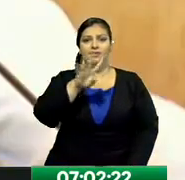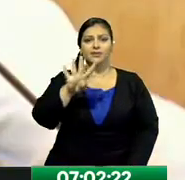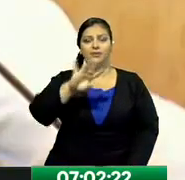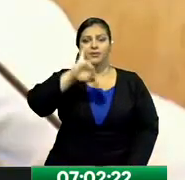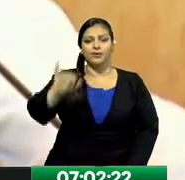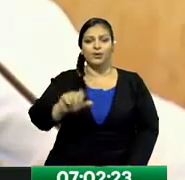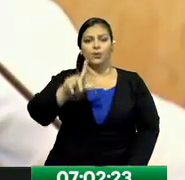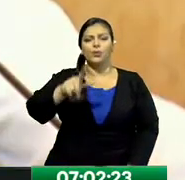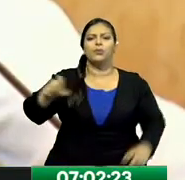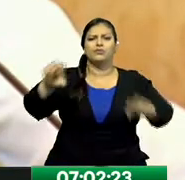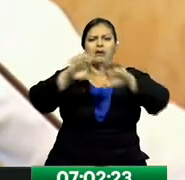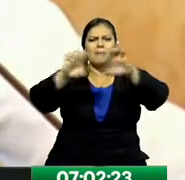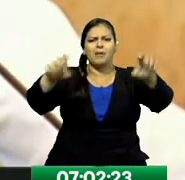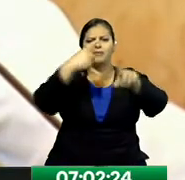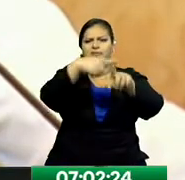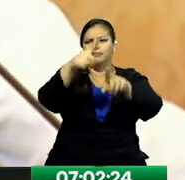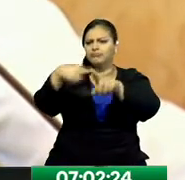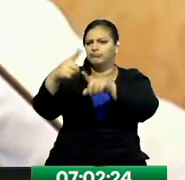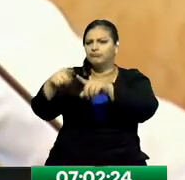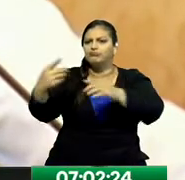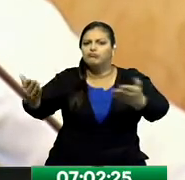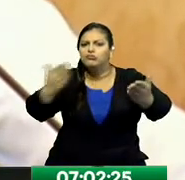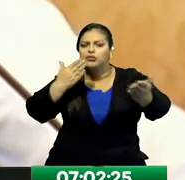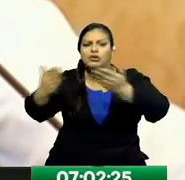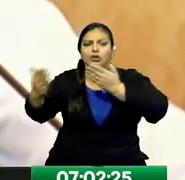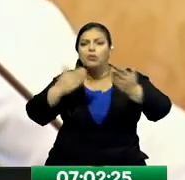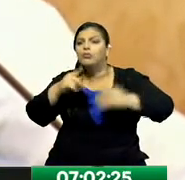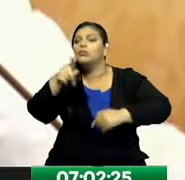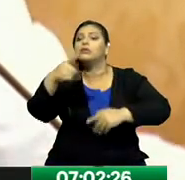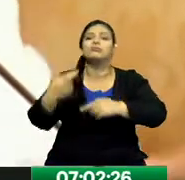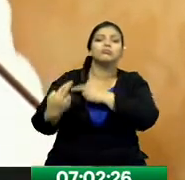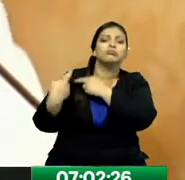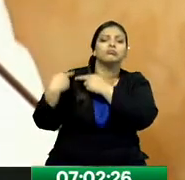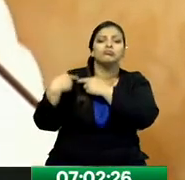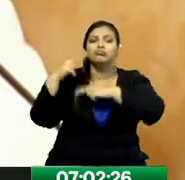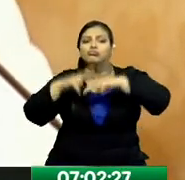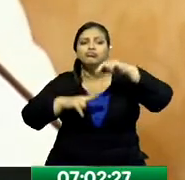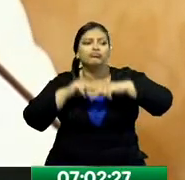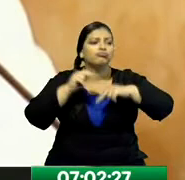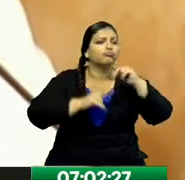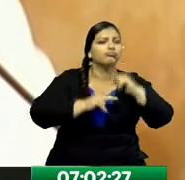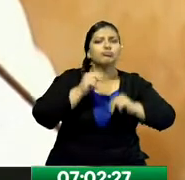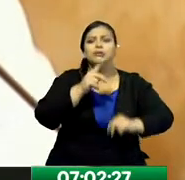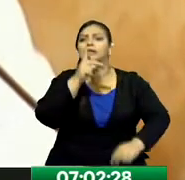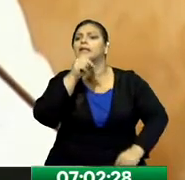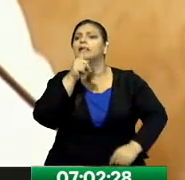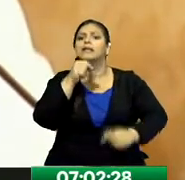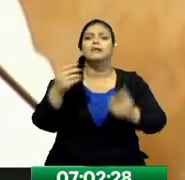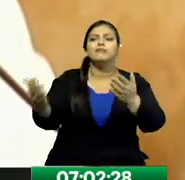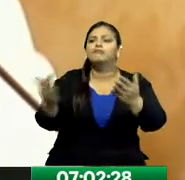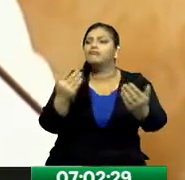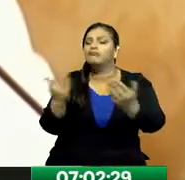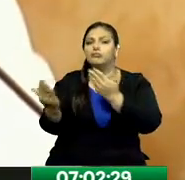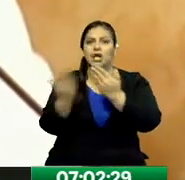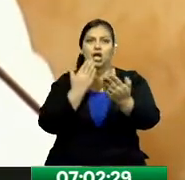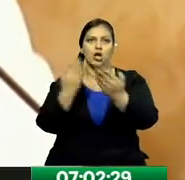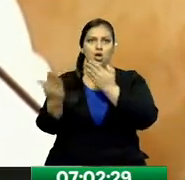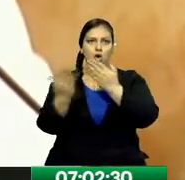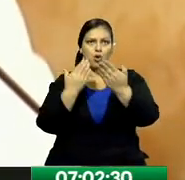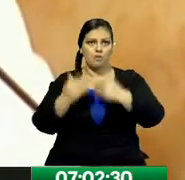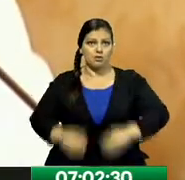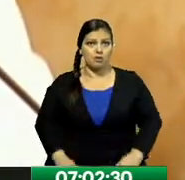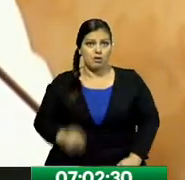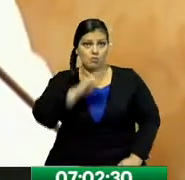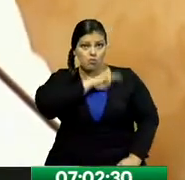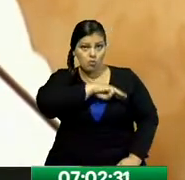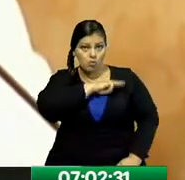De los 98 kilómetros del canal de acceso a los puertos de Guayaquil. No le costará un centavo ni al Estado local